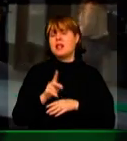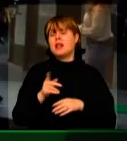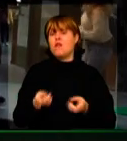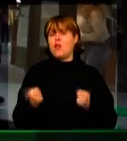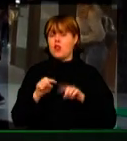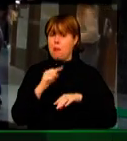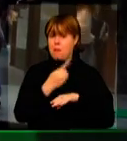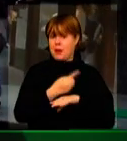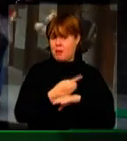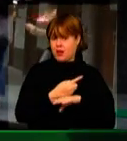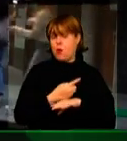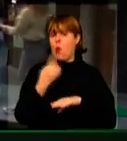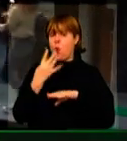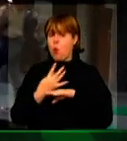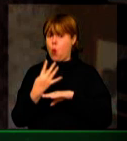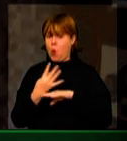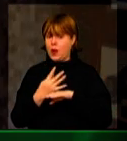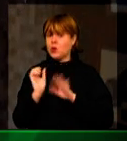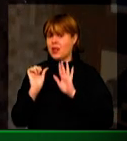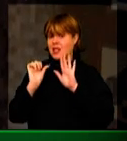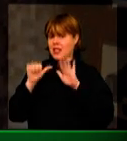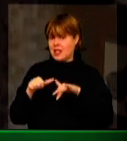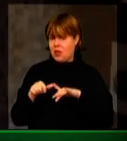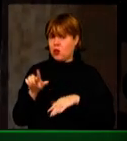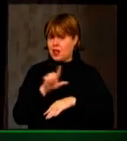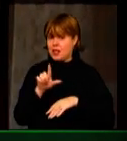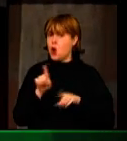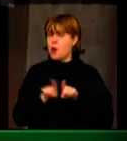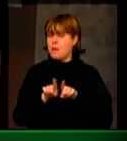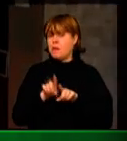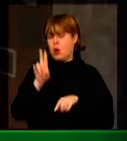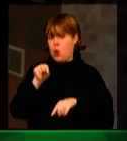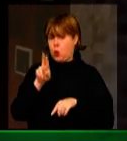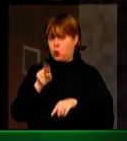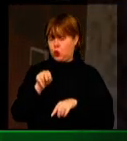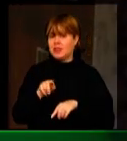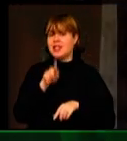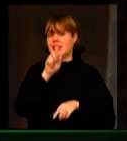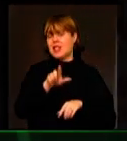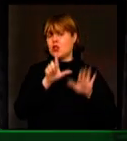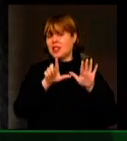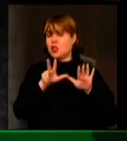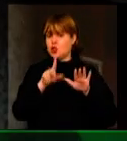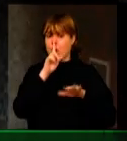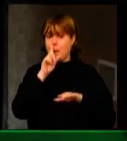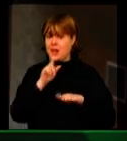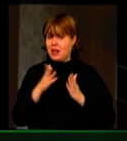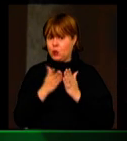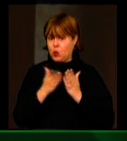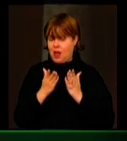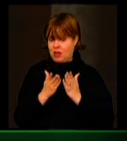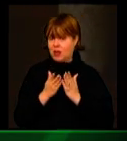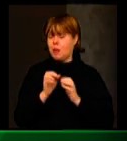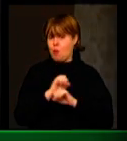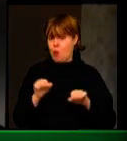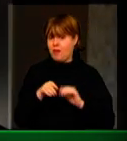vuelven a las aulas este lunes los estudiantes de UTU de esos mismos niveles. En total son 178.000 estudiantes los que están habilitados